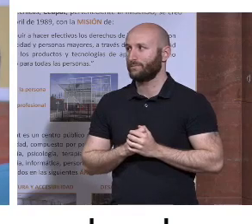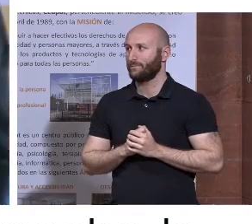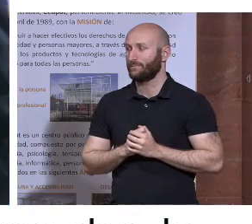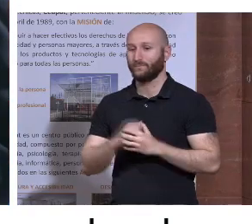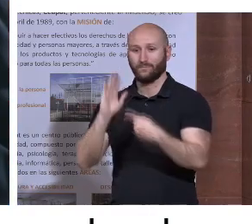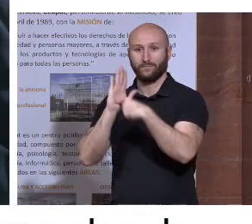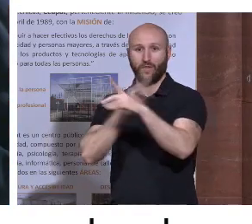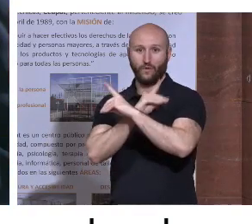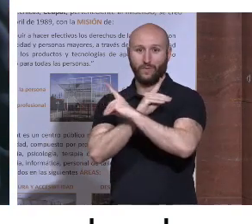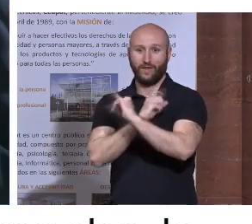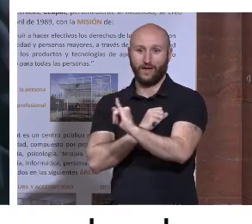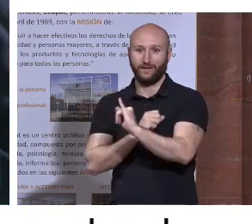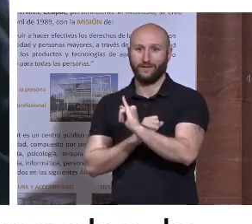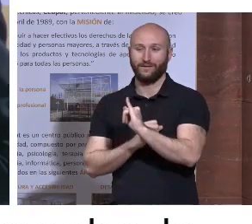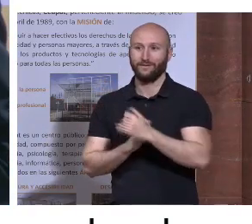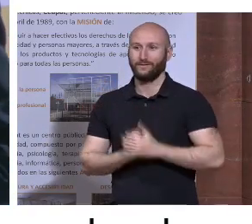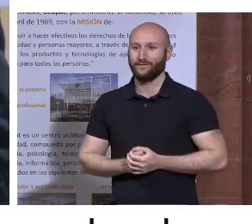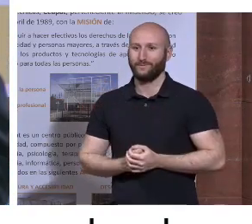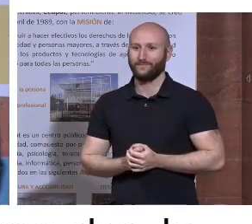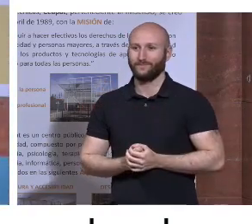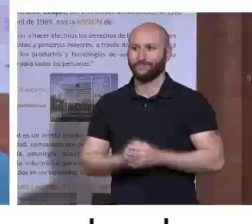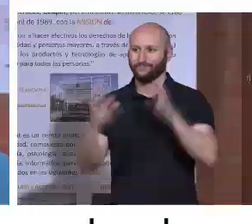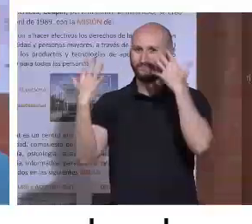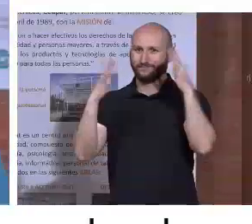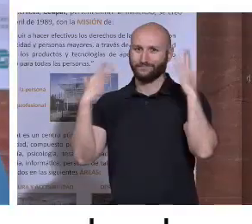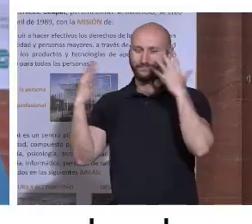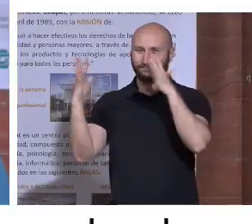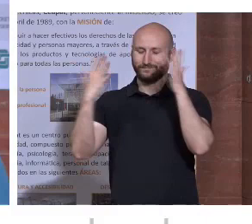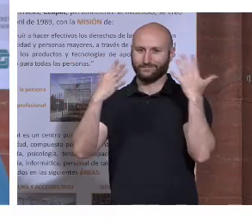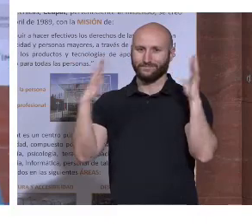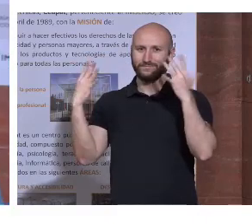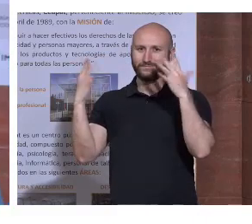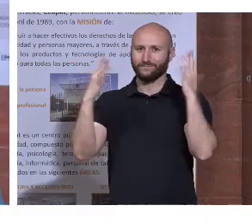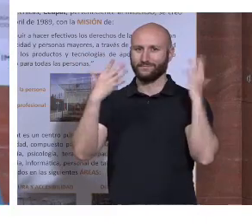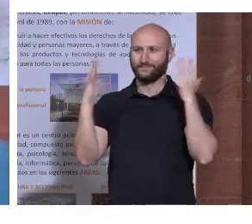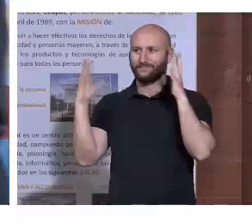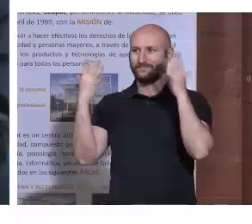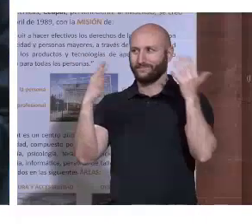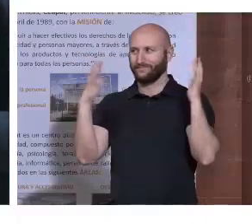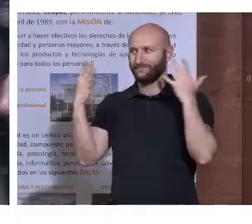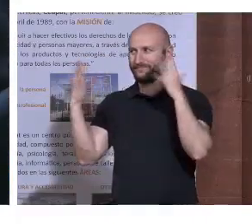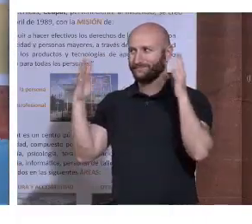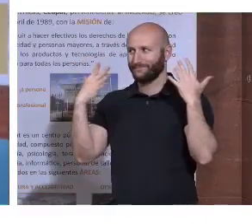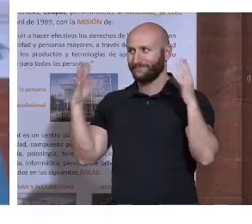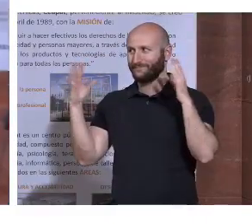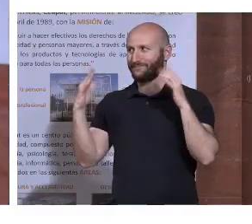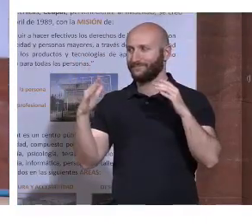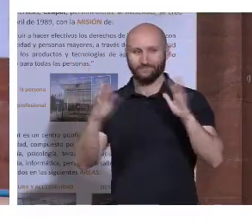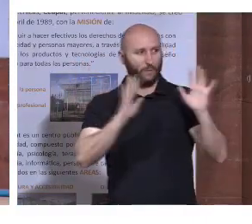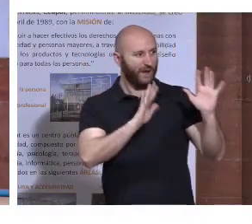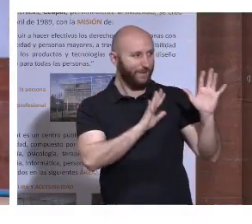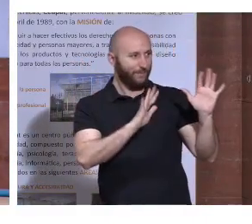Está el DVD, el efecto de mariposa. Un aplauso para Margarita.